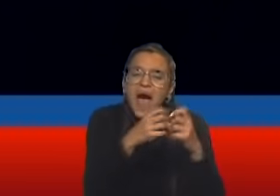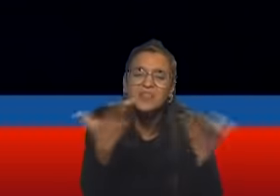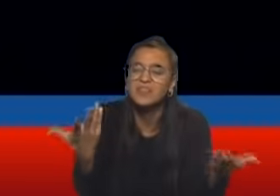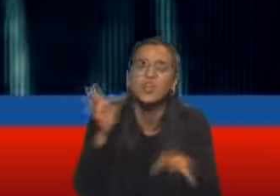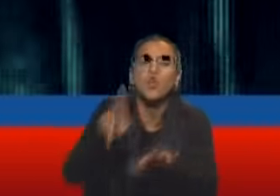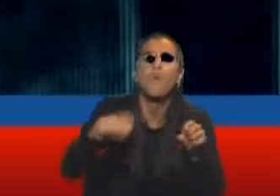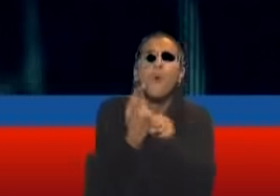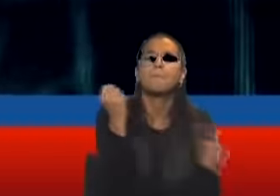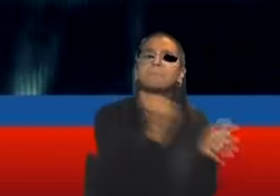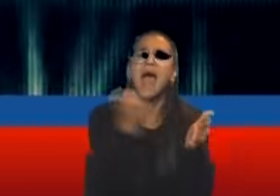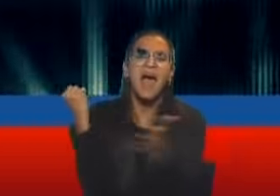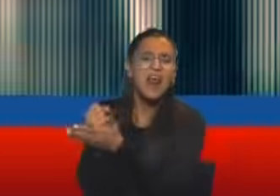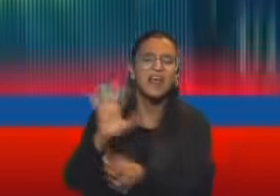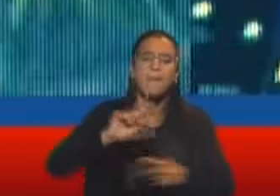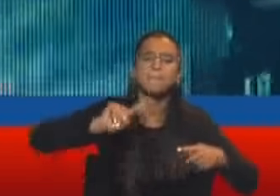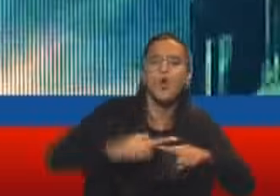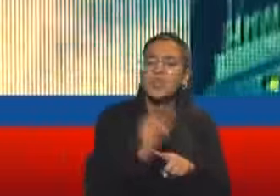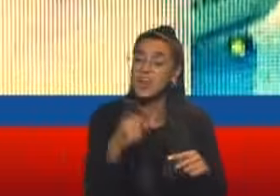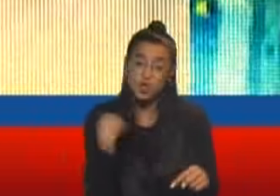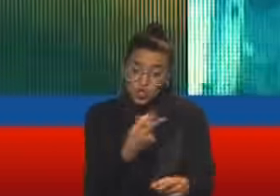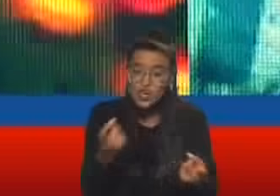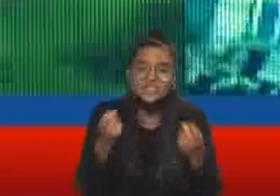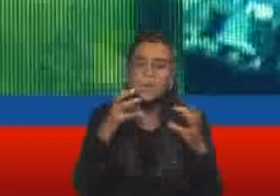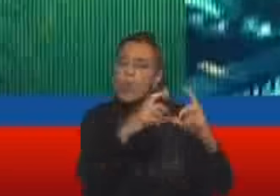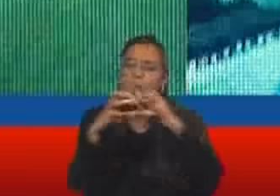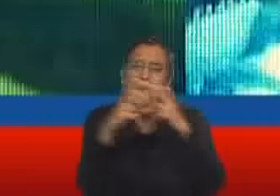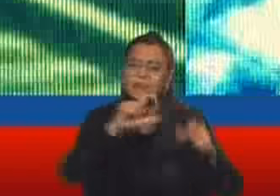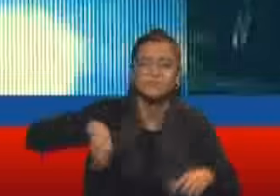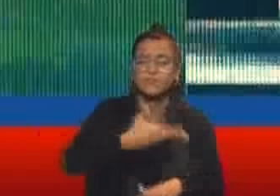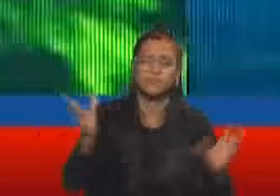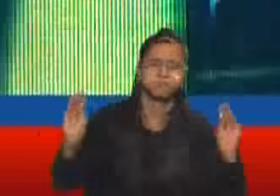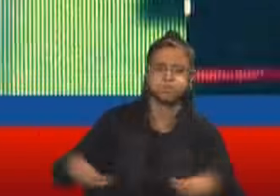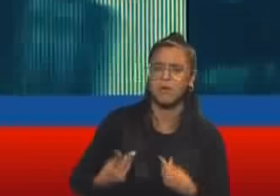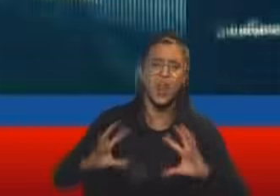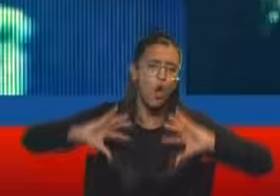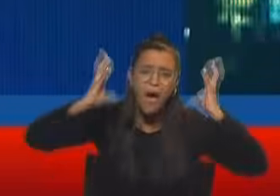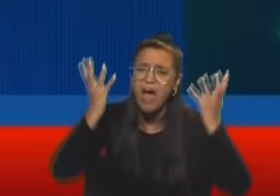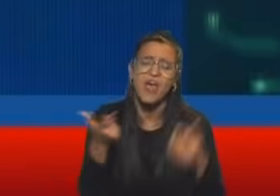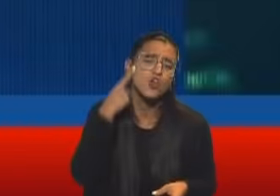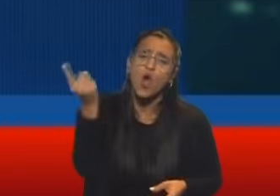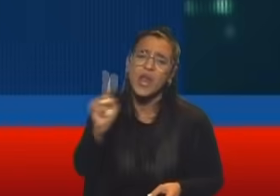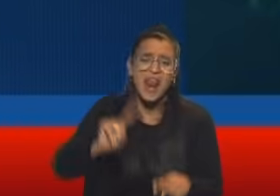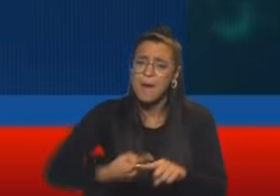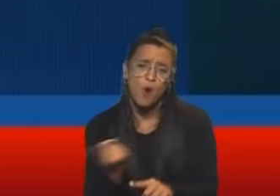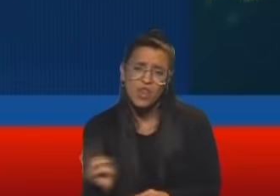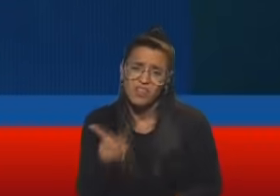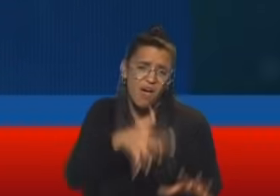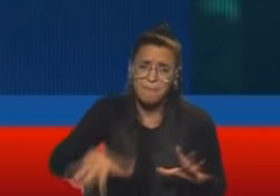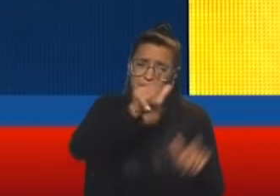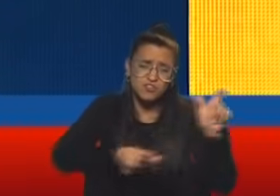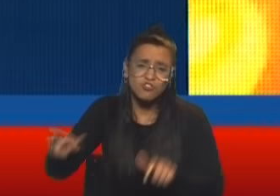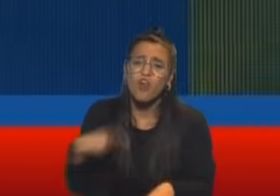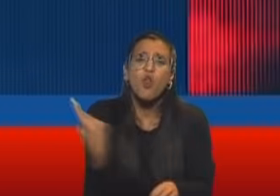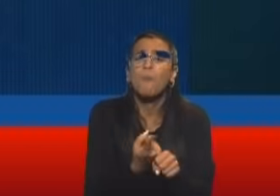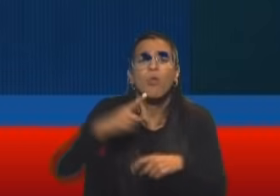marcas políticas, maquinarias electorales. Necesitamos debatir. La sociedad está frustrada, está enojada, no cree en la política. Y no podemos tener